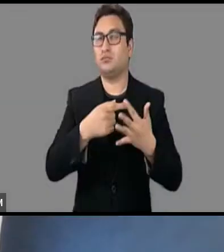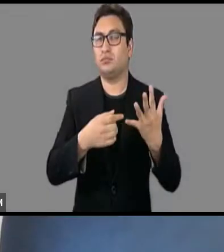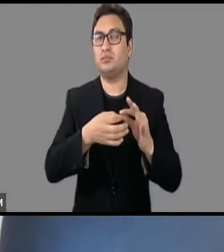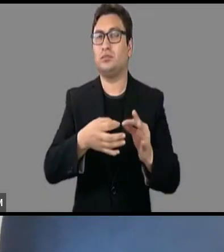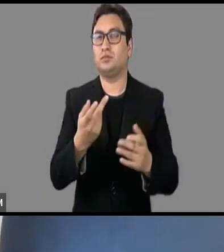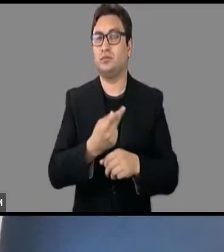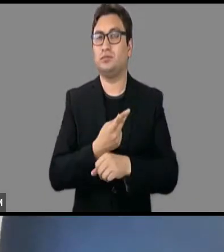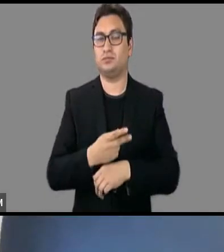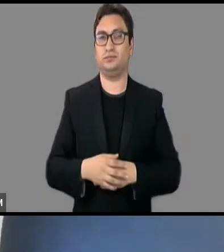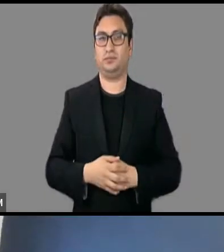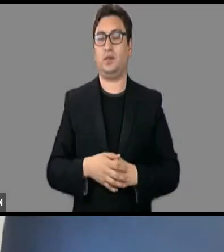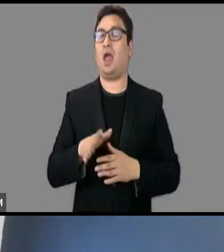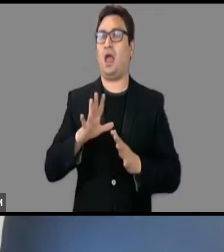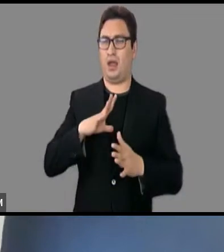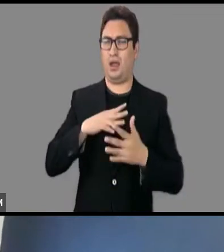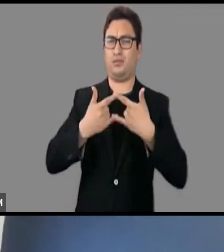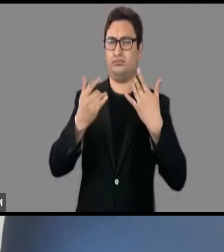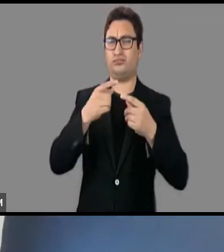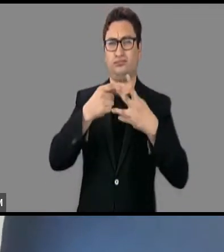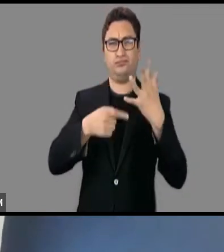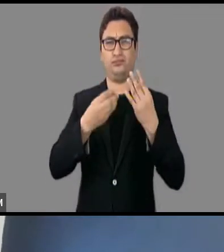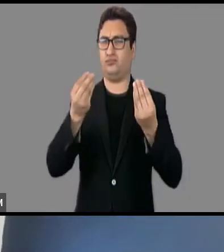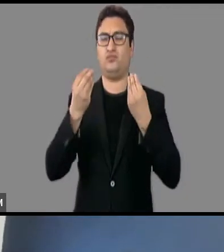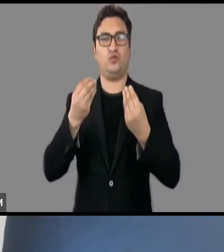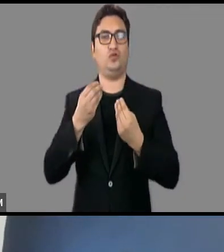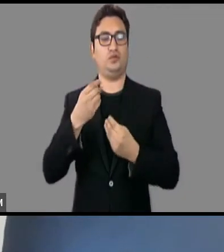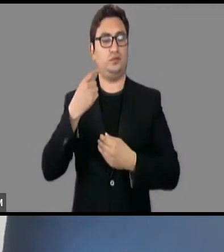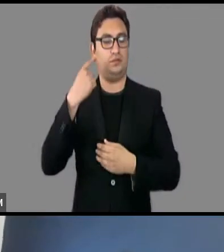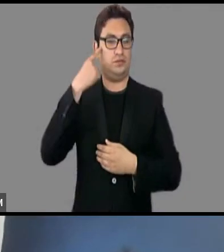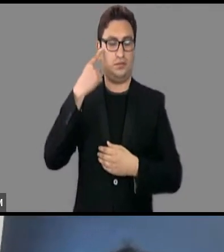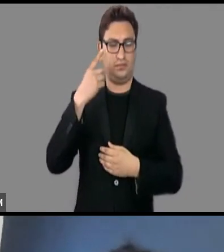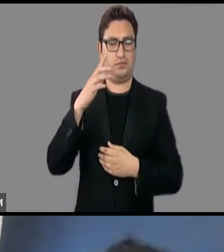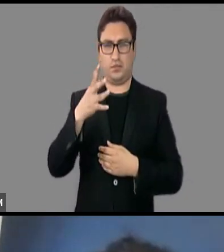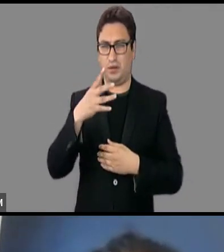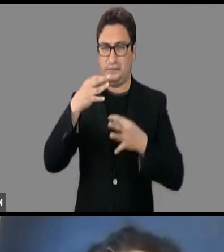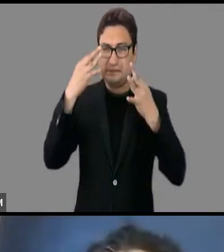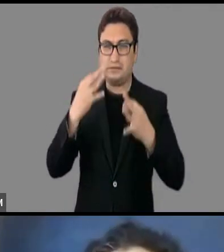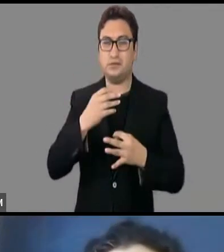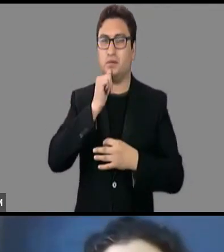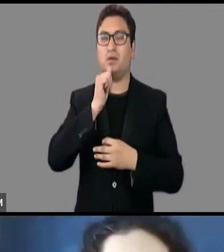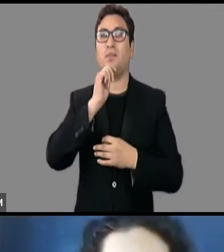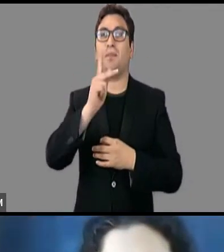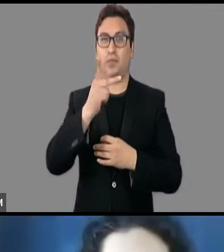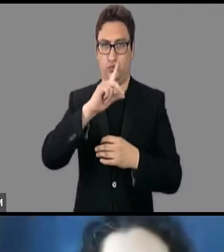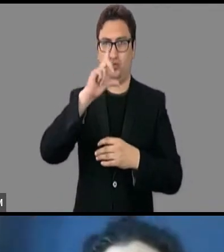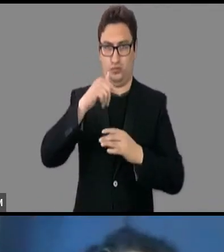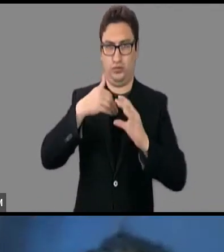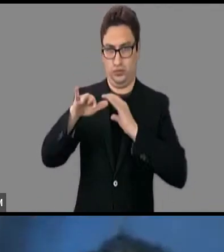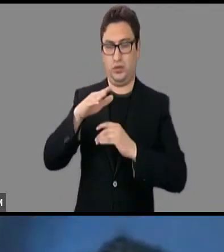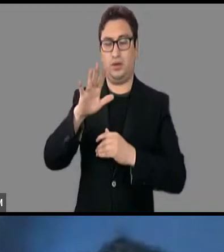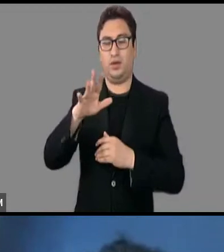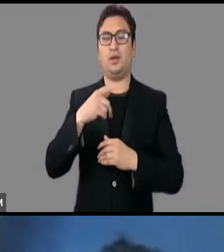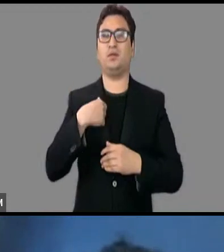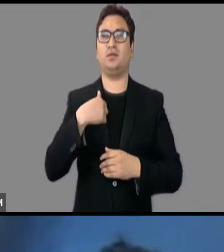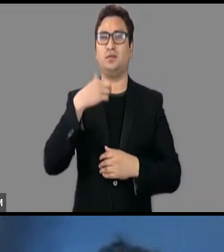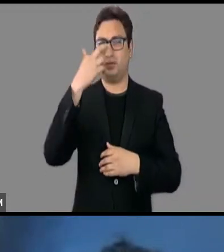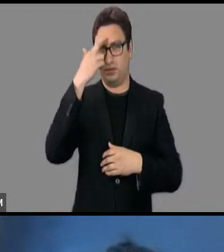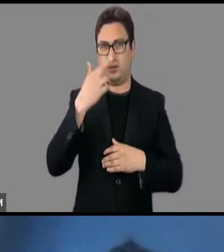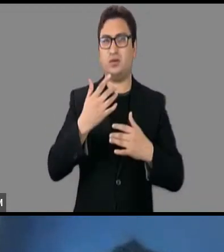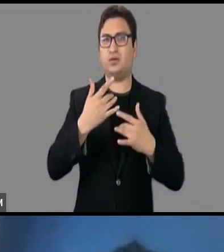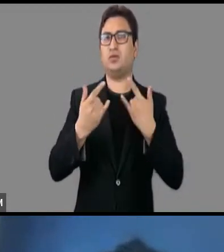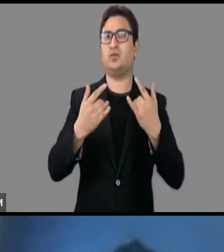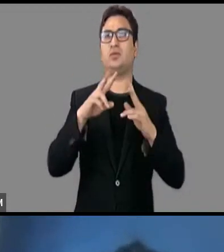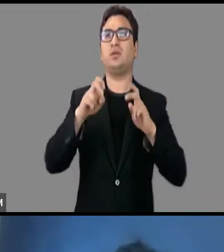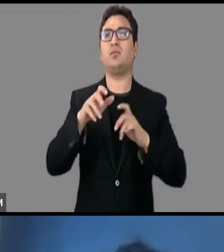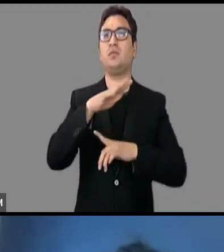hay muchos. Primero están, si no tengo la referencia exacta, discúlpenme, pero puedo enviársela si no, pero están todos los que se relacionan con